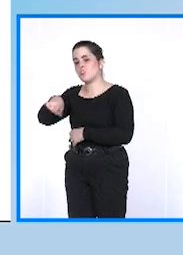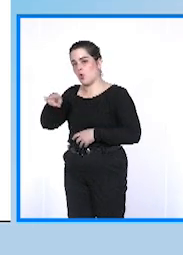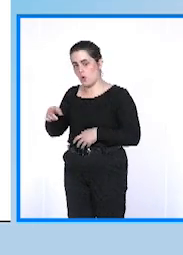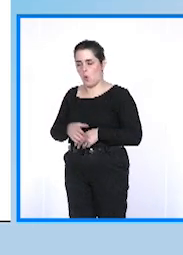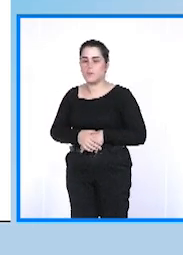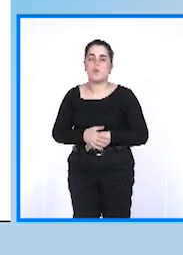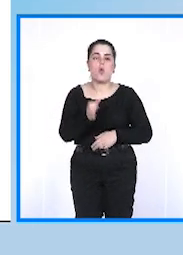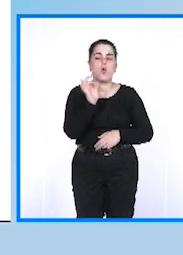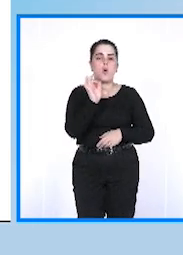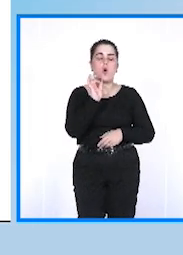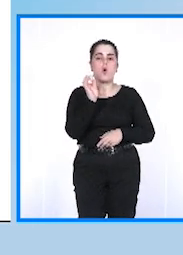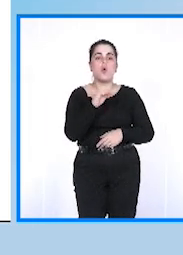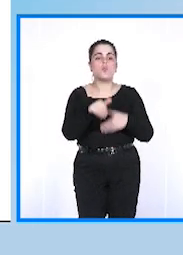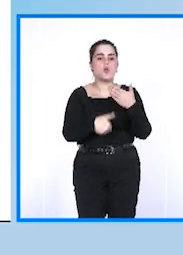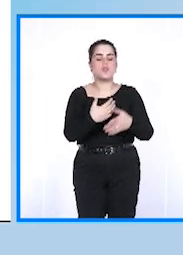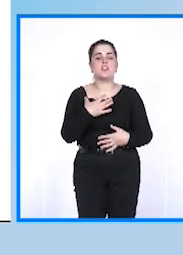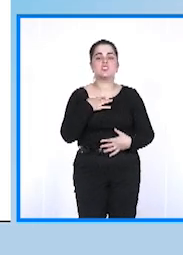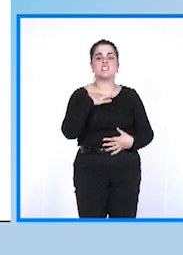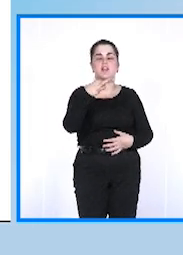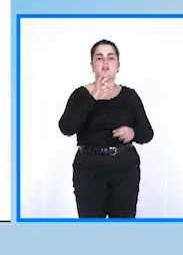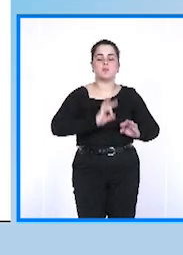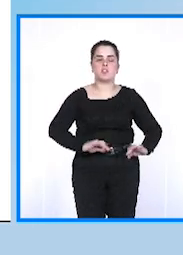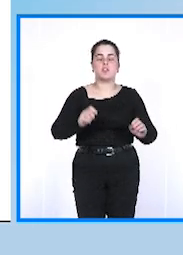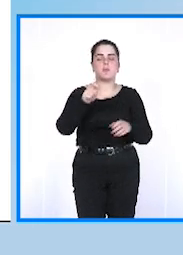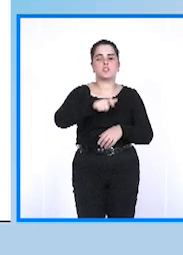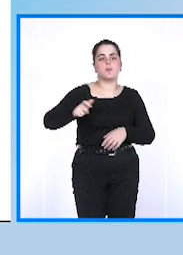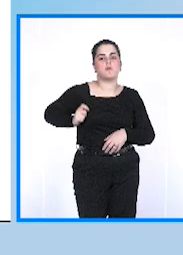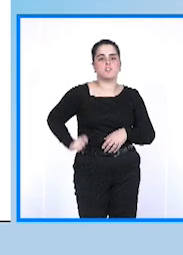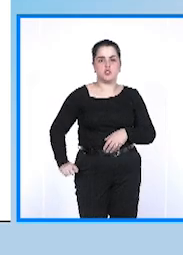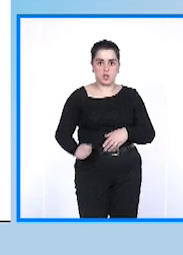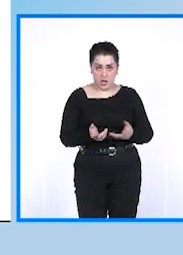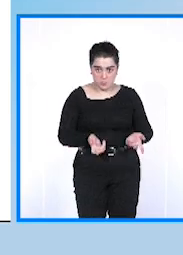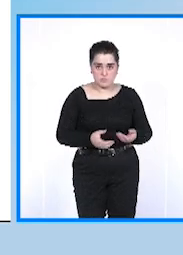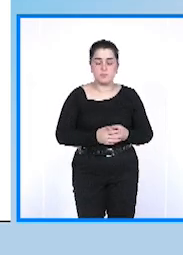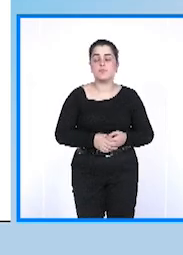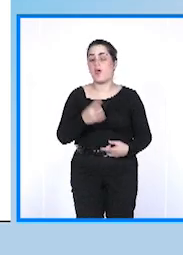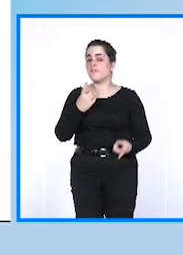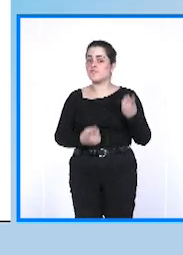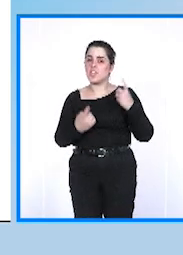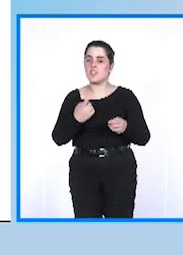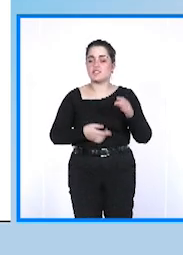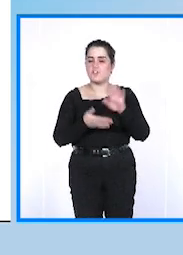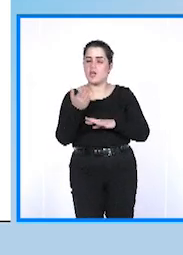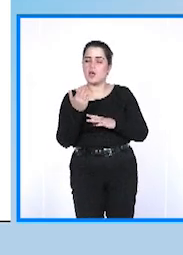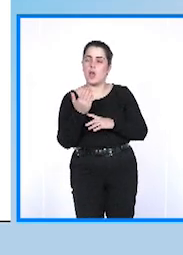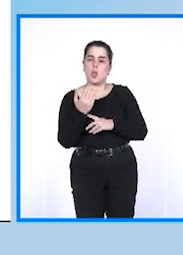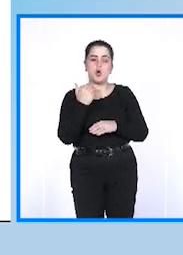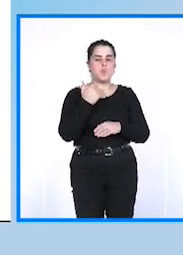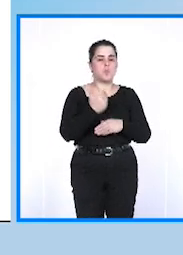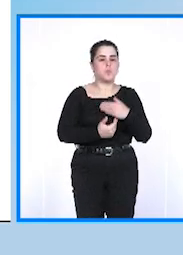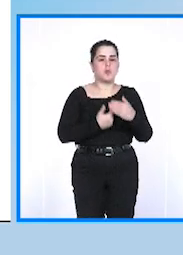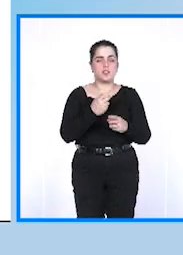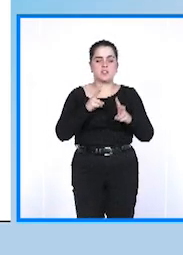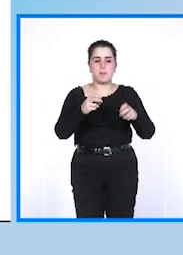por ejemplo eh los procesos de Selección del personal por parte de las personas eh A veces son unas cuestiones pequeñas Pero eso